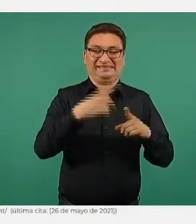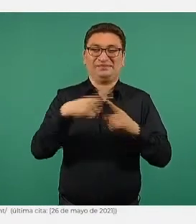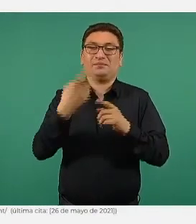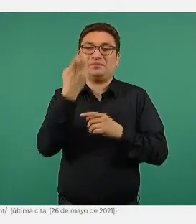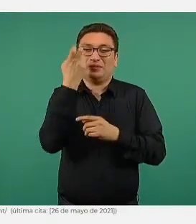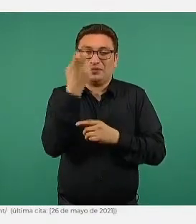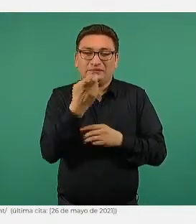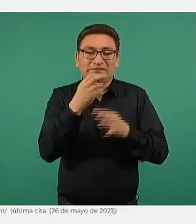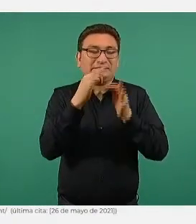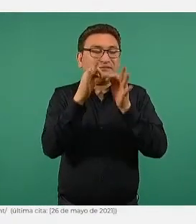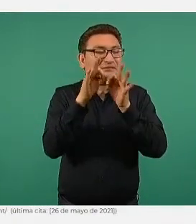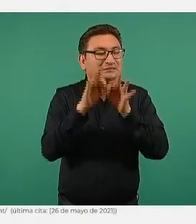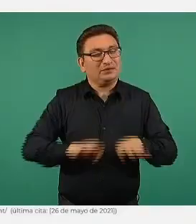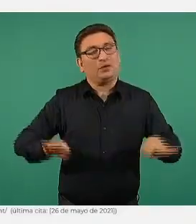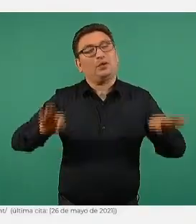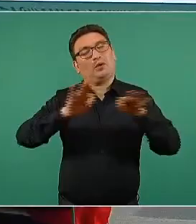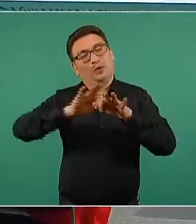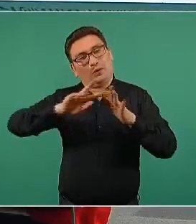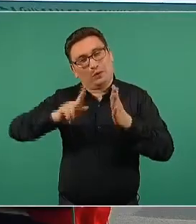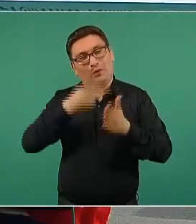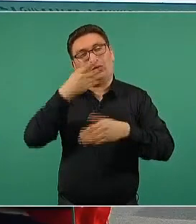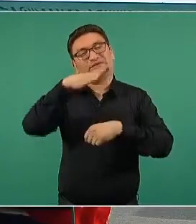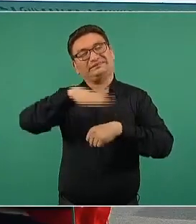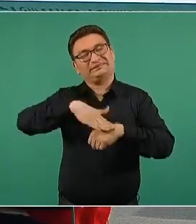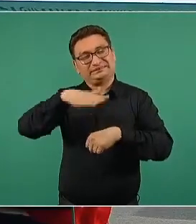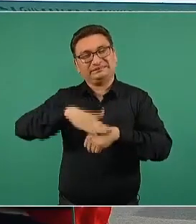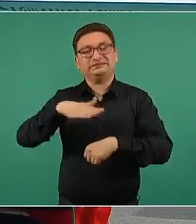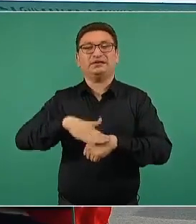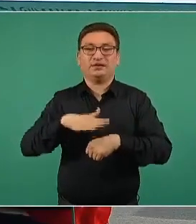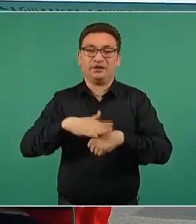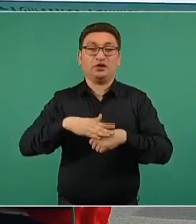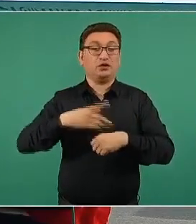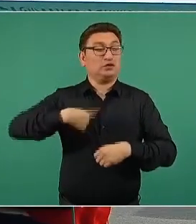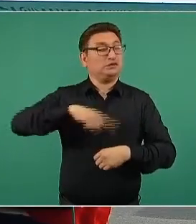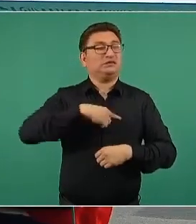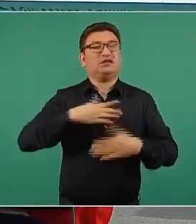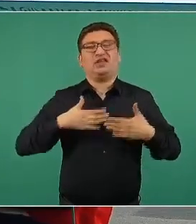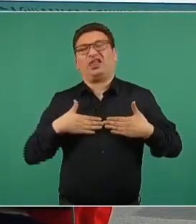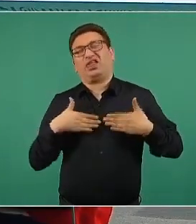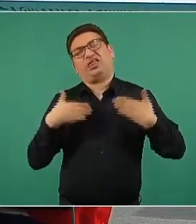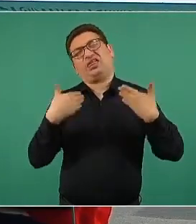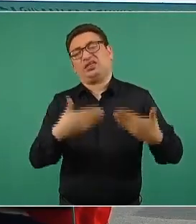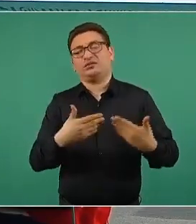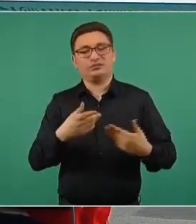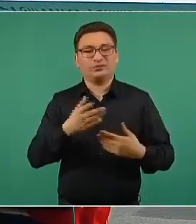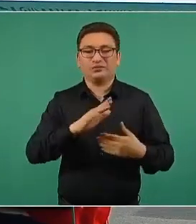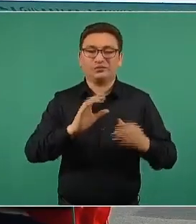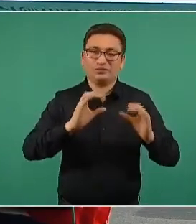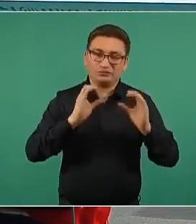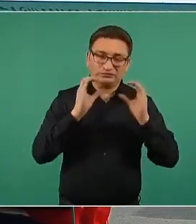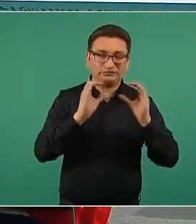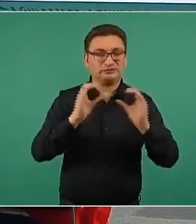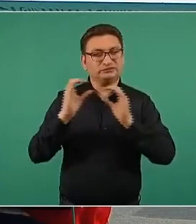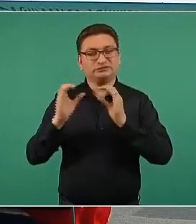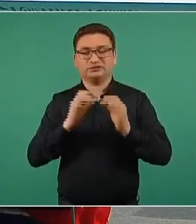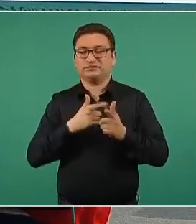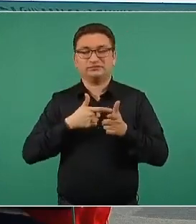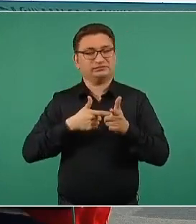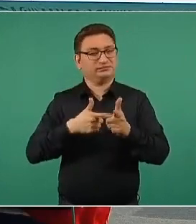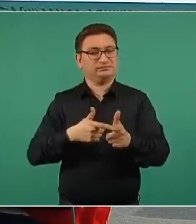importante nuevamente hacer un llamado, ¿no?, para no confiarnos y seguir aplicando las medidas